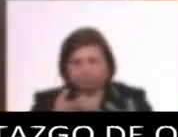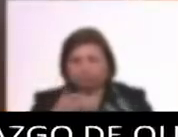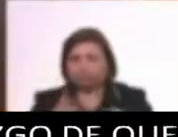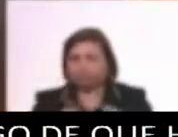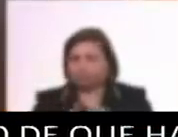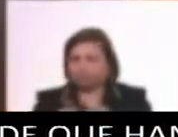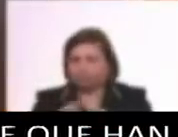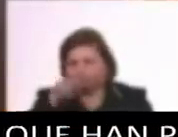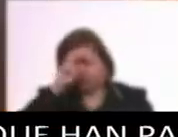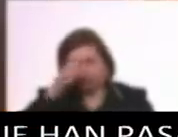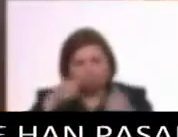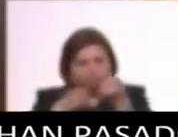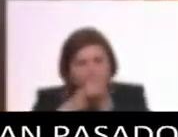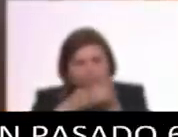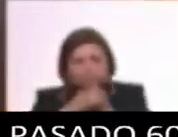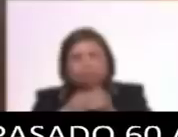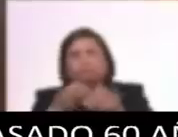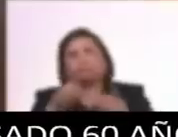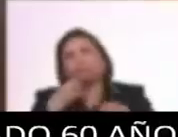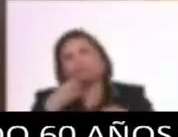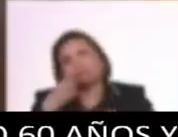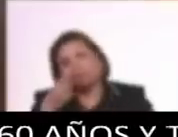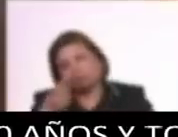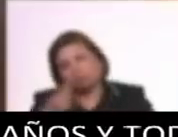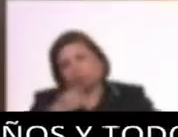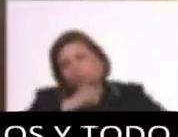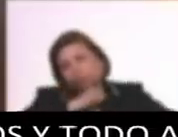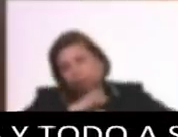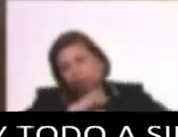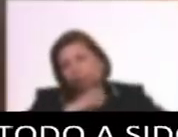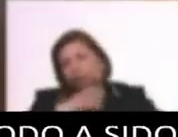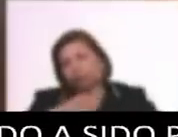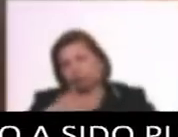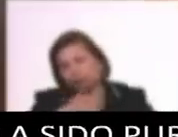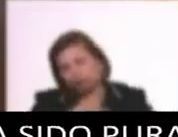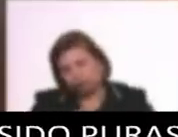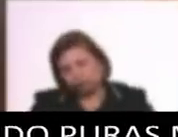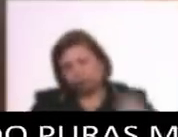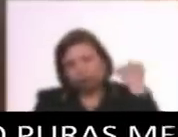da un autogolpe, que cierra el Congreso, que